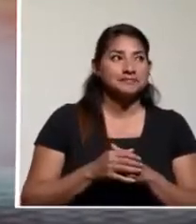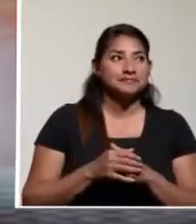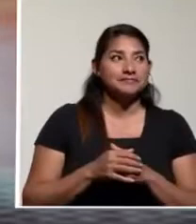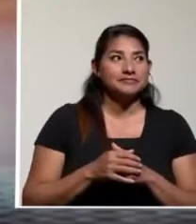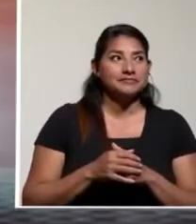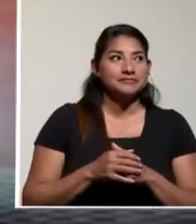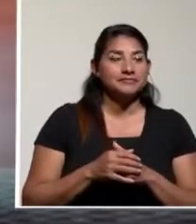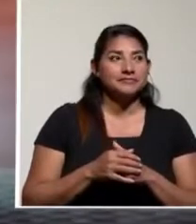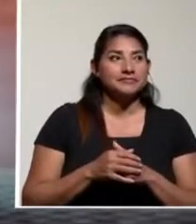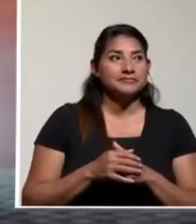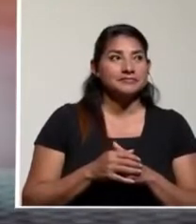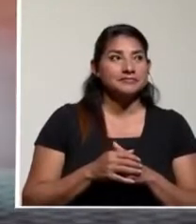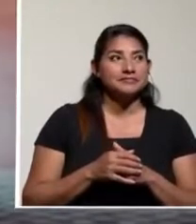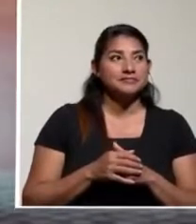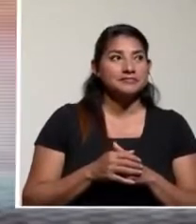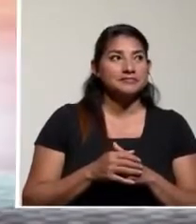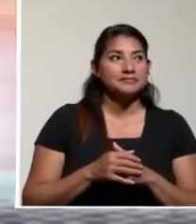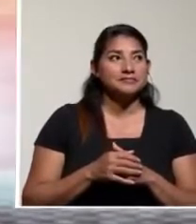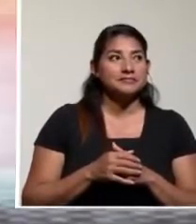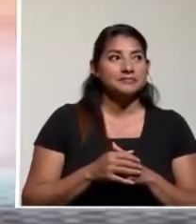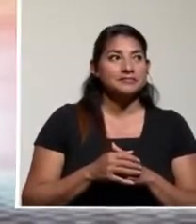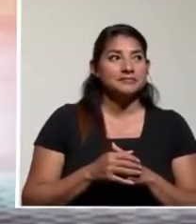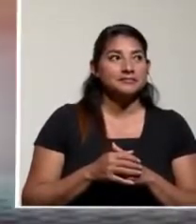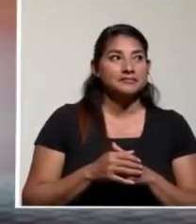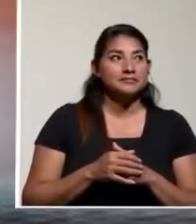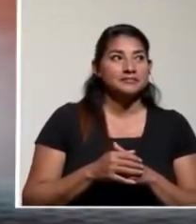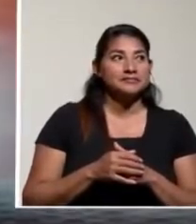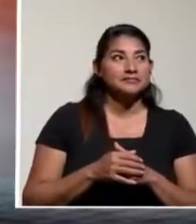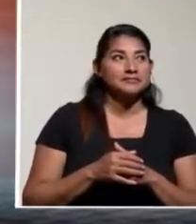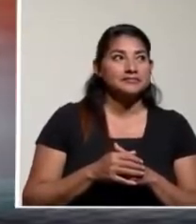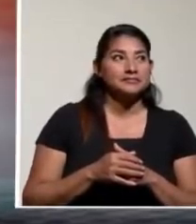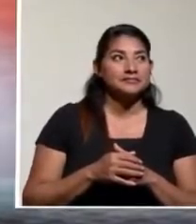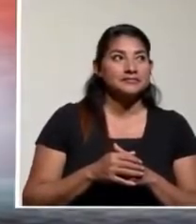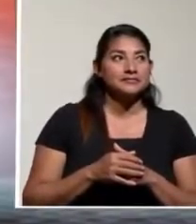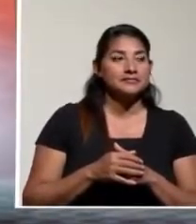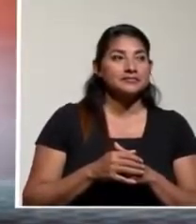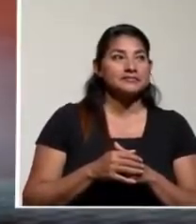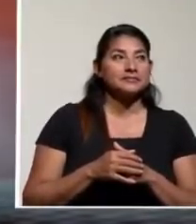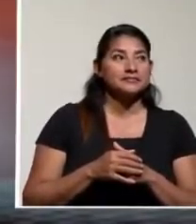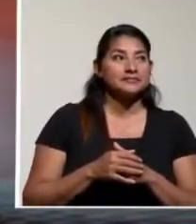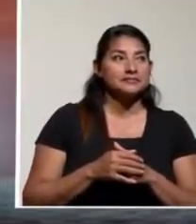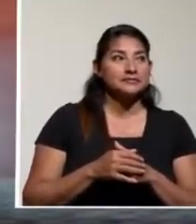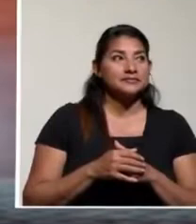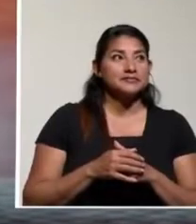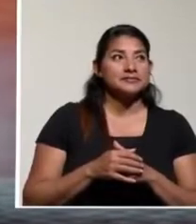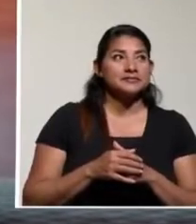Aprendí a bailar en dos al dos.